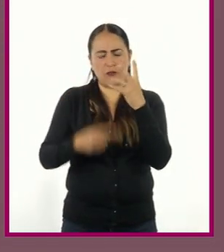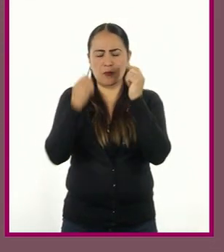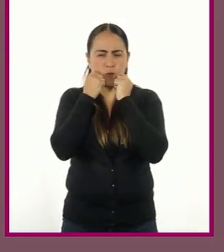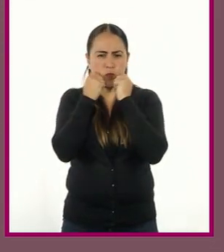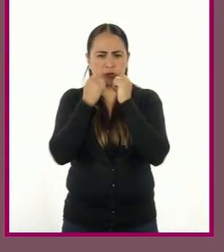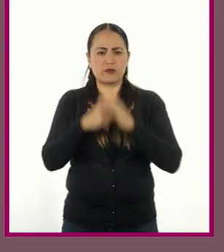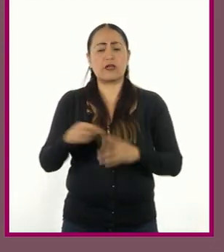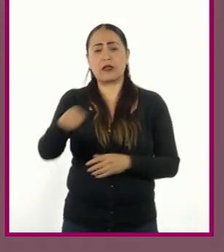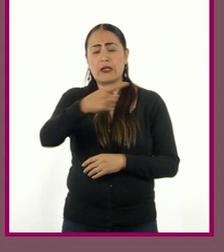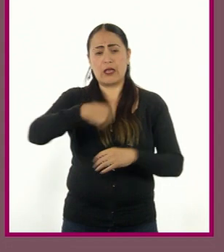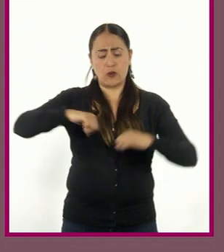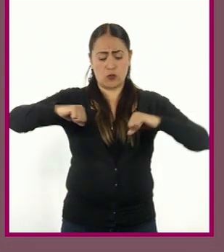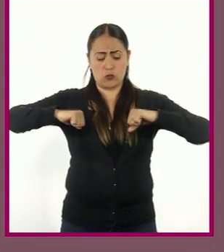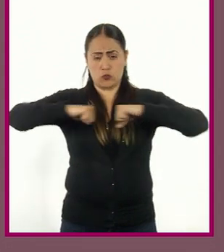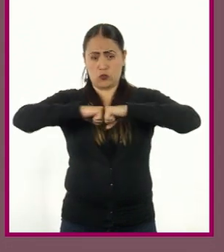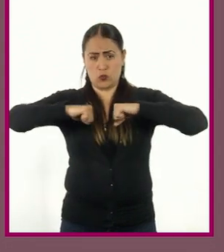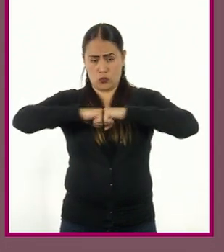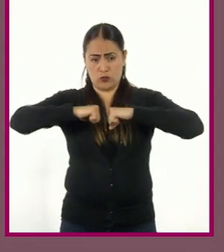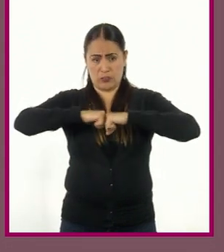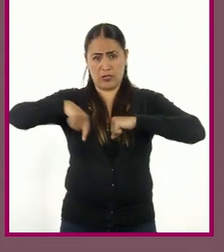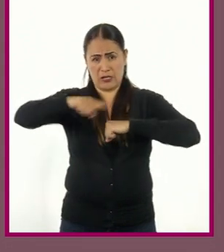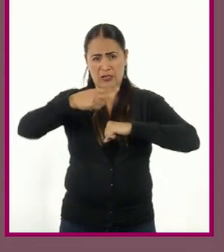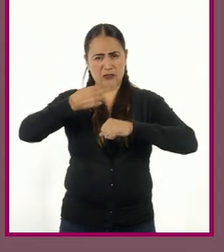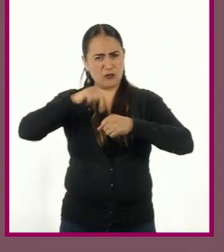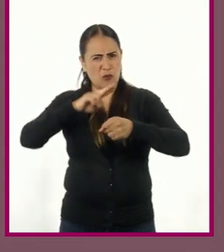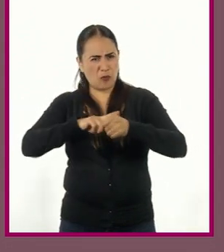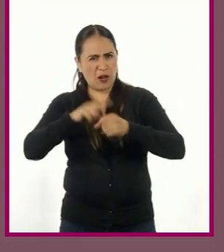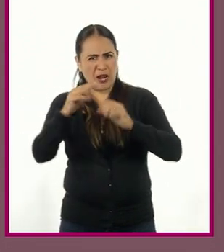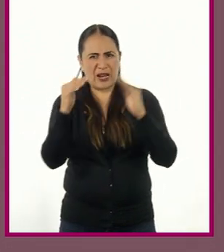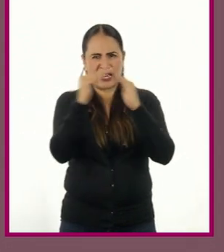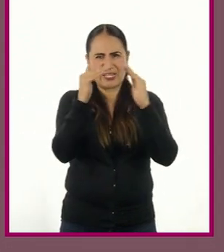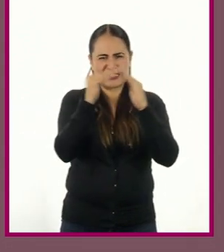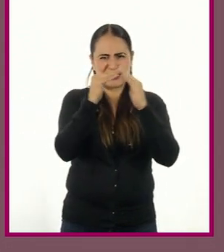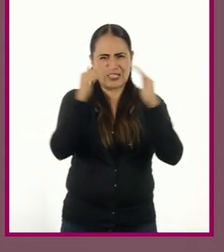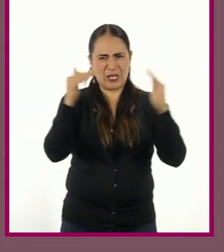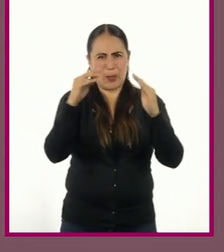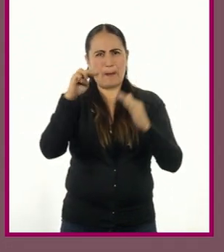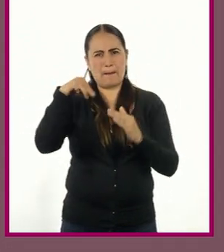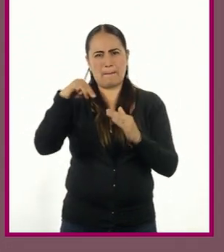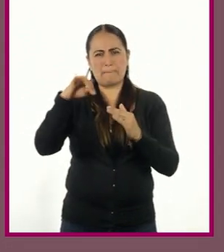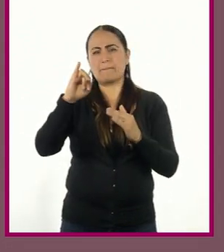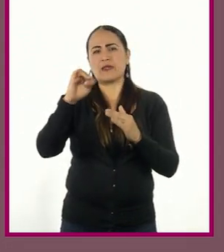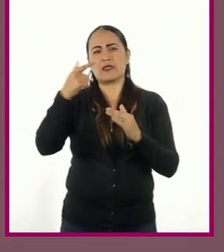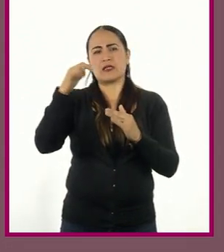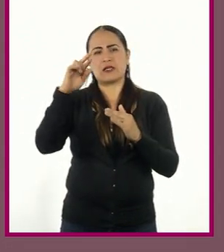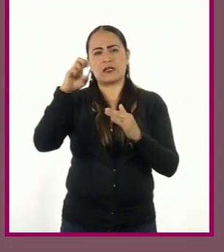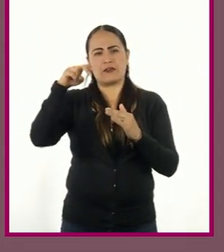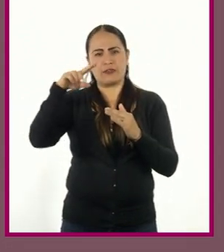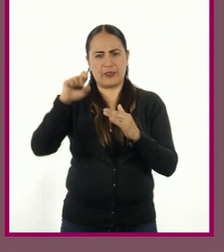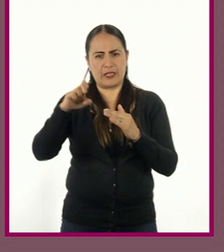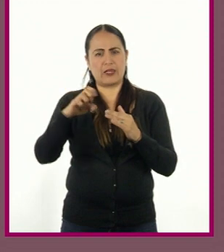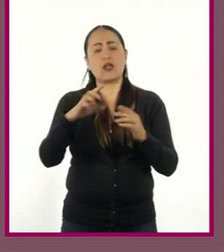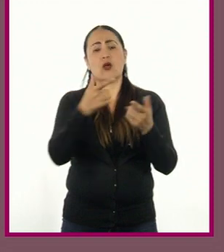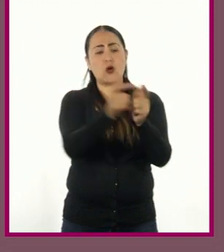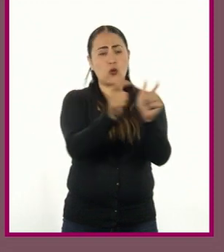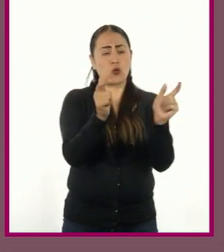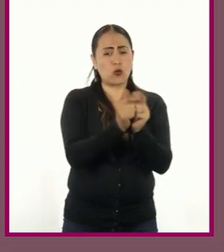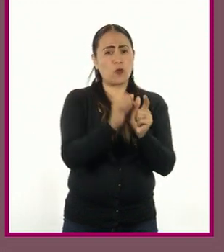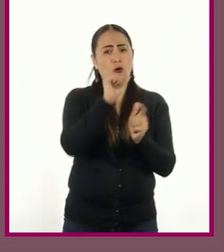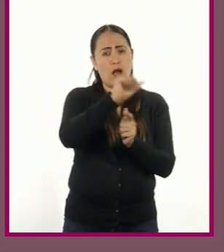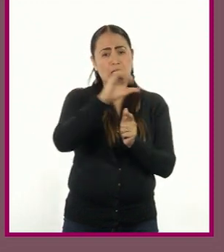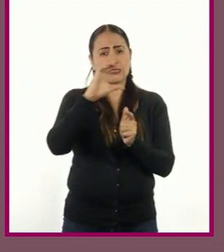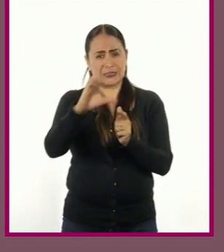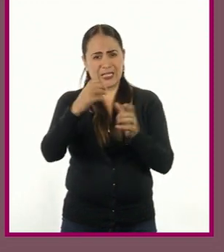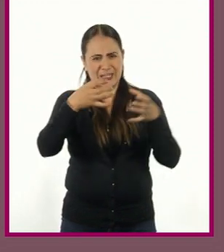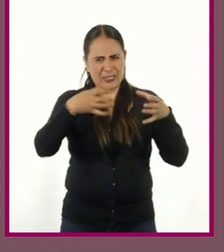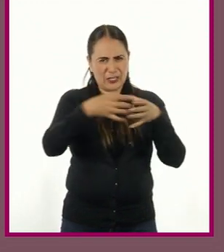esta zona fronteriza es común encontrar casas del migrante, que son lugares organizados por agrupaciones sociales